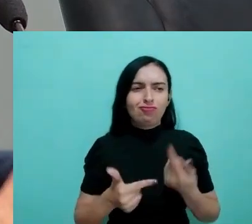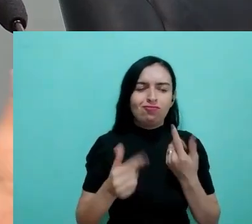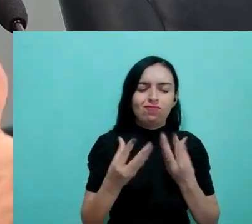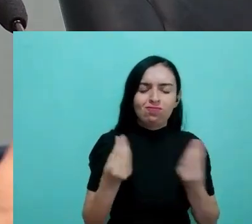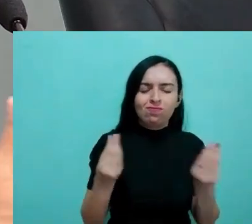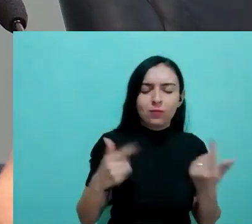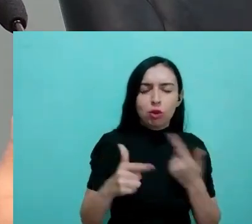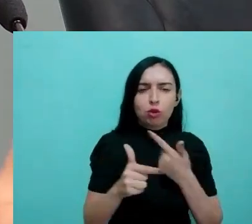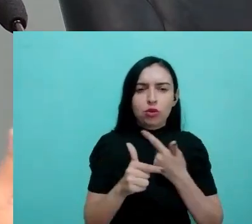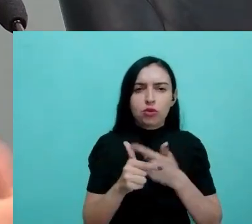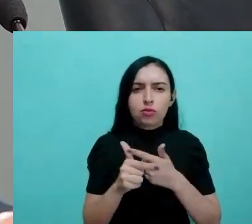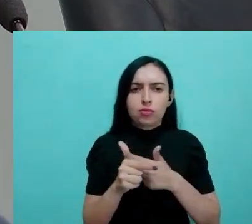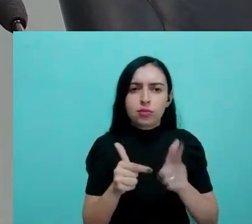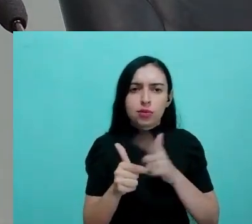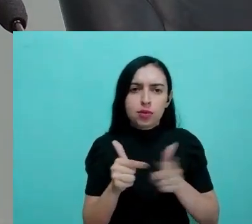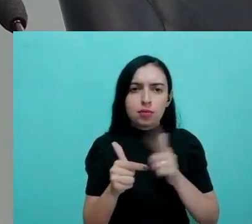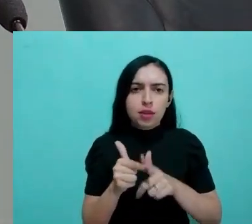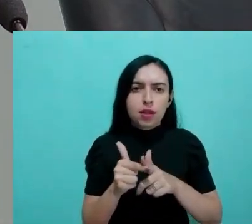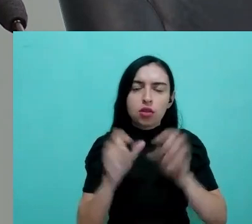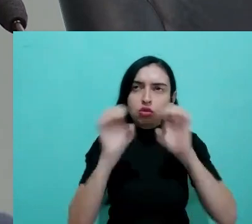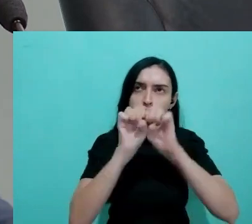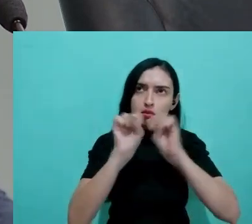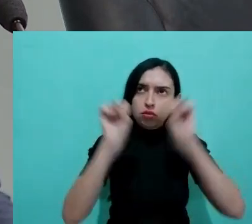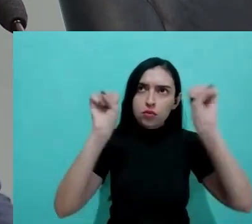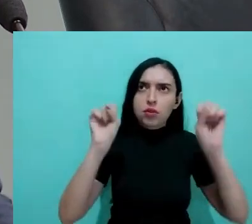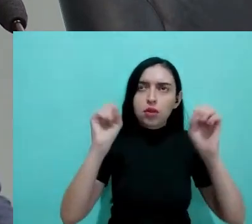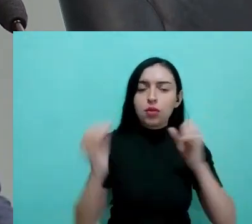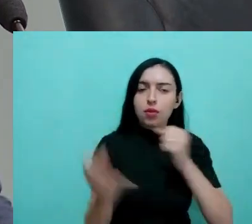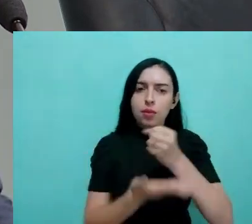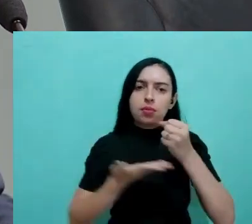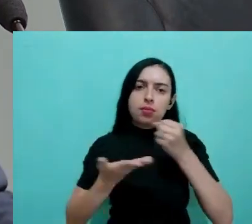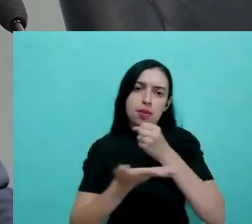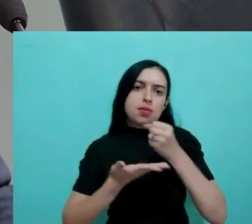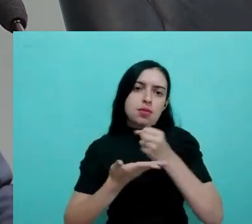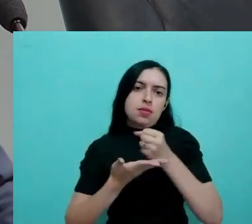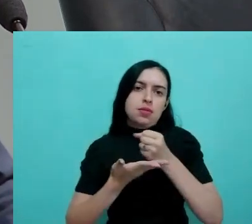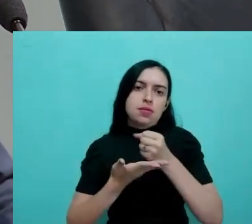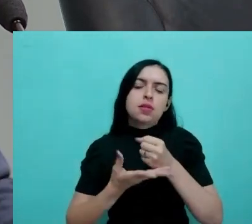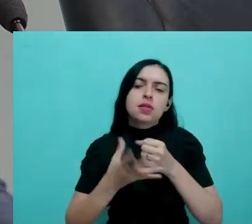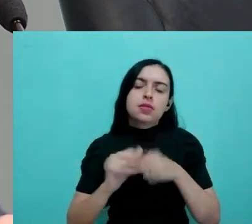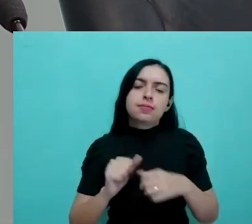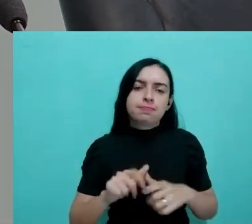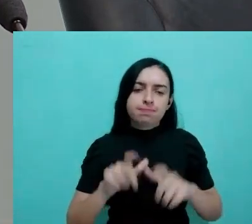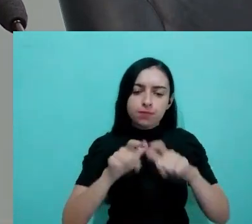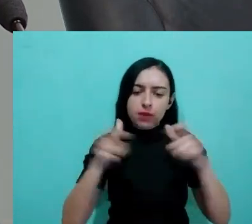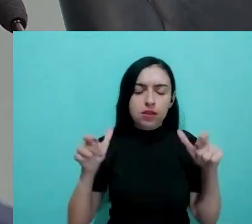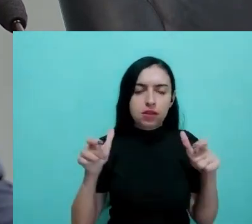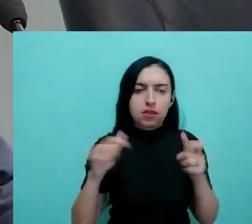nación, cuya soberanía es el principio dominante.